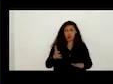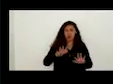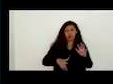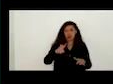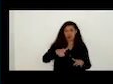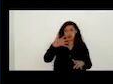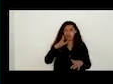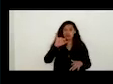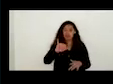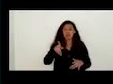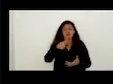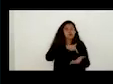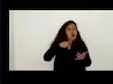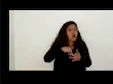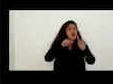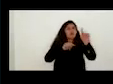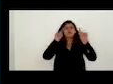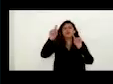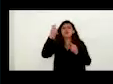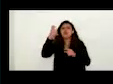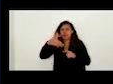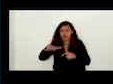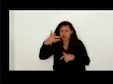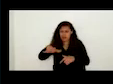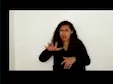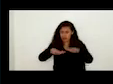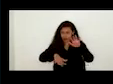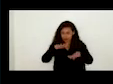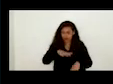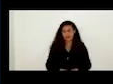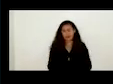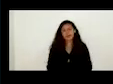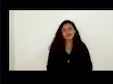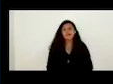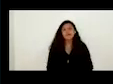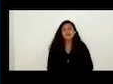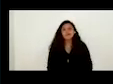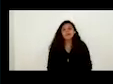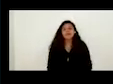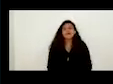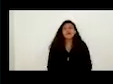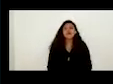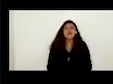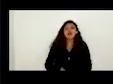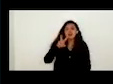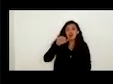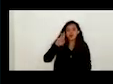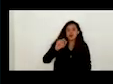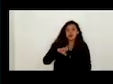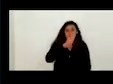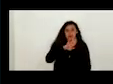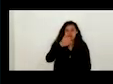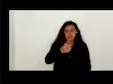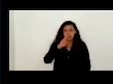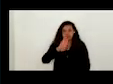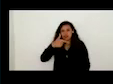pero en algunos lugares suele ser bastante accesible. Vitaminas como la vitamina B6, B12, que las